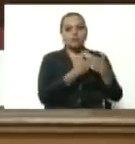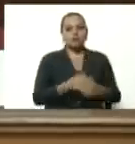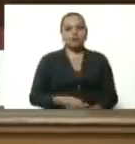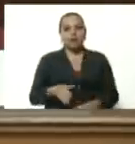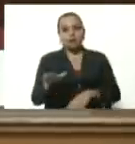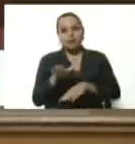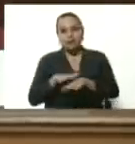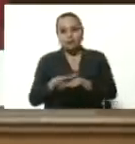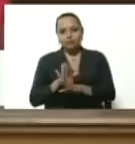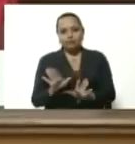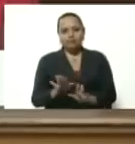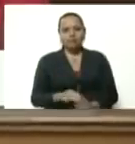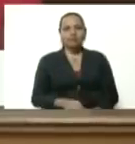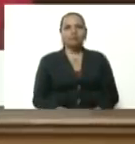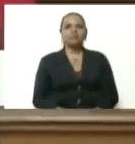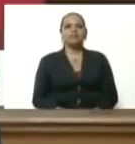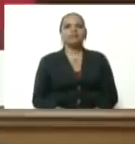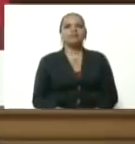perdóneme.